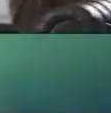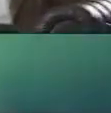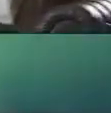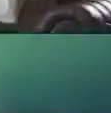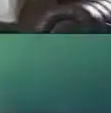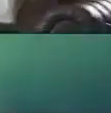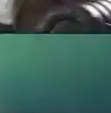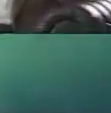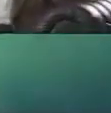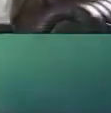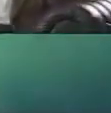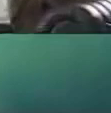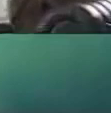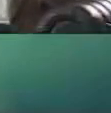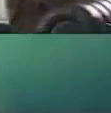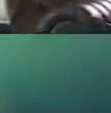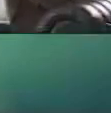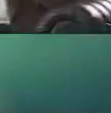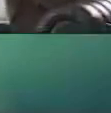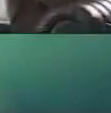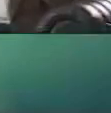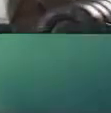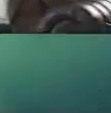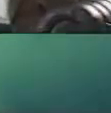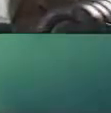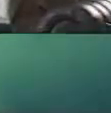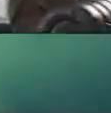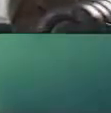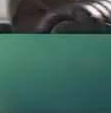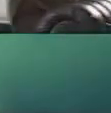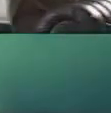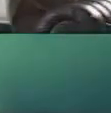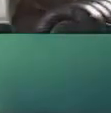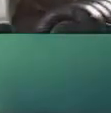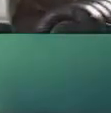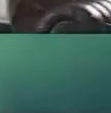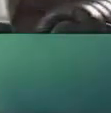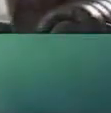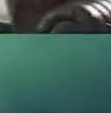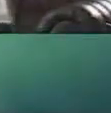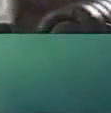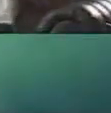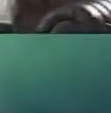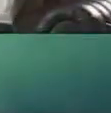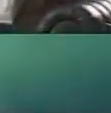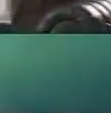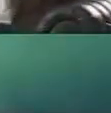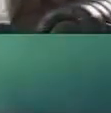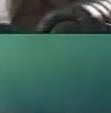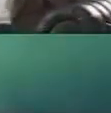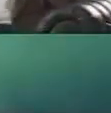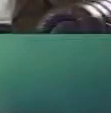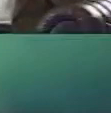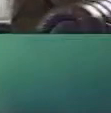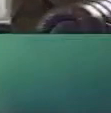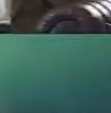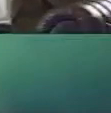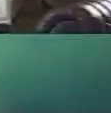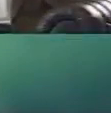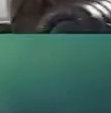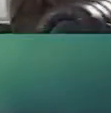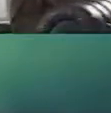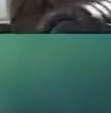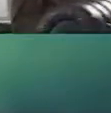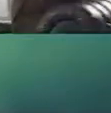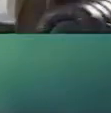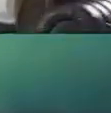de la República en tercera lectura. Ahora, ¿qué estamos haciendo? Estamos promoviendo nosotros como personas sordas el derecho